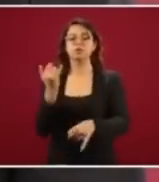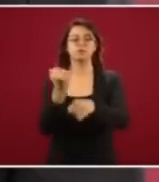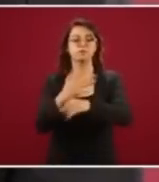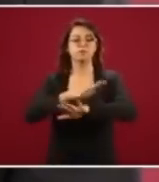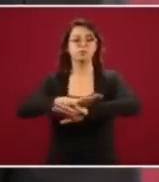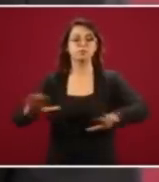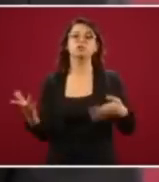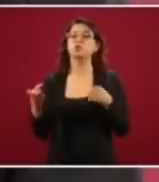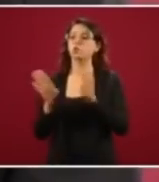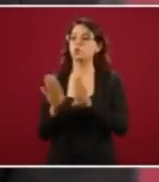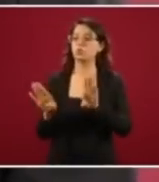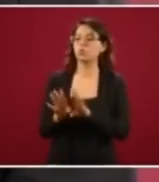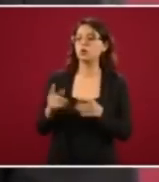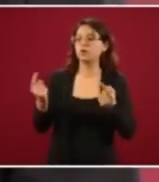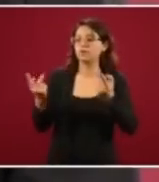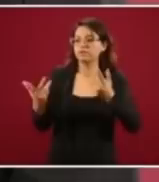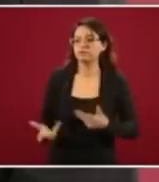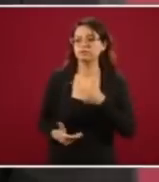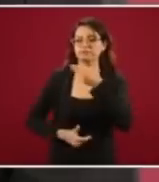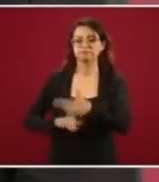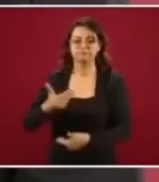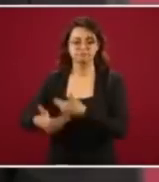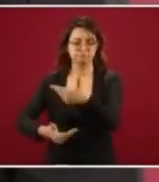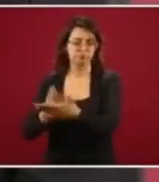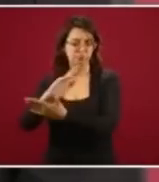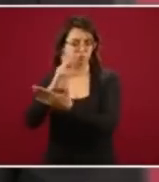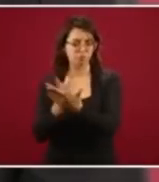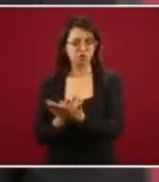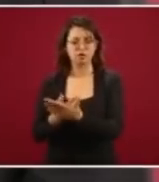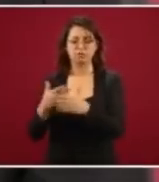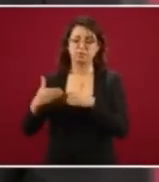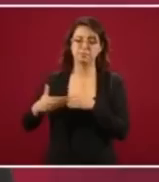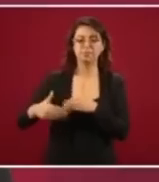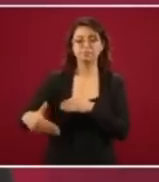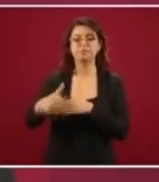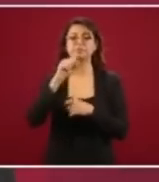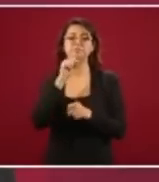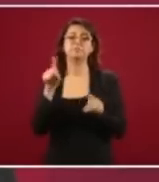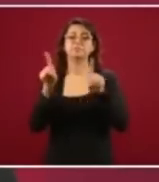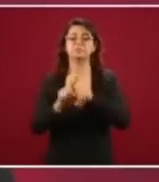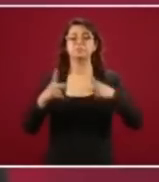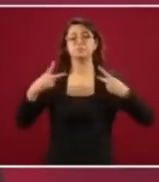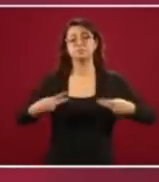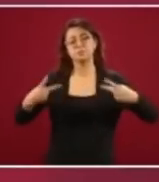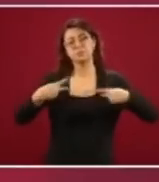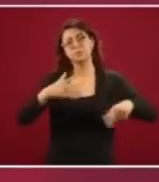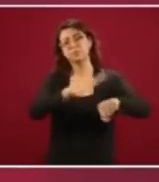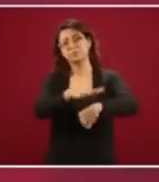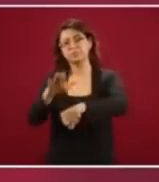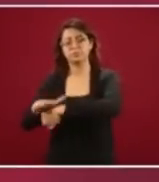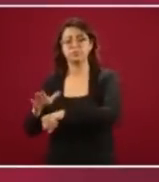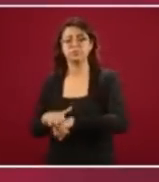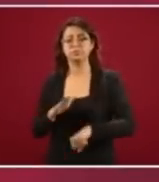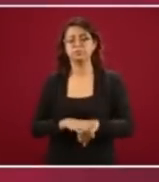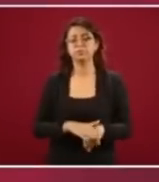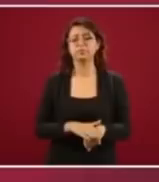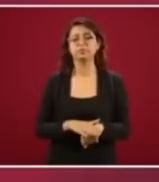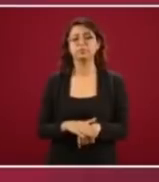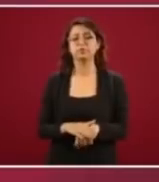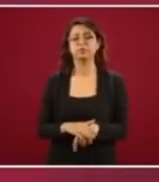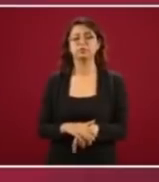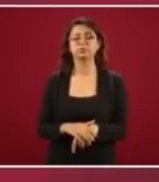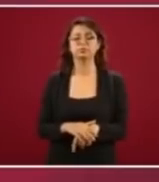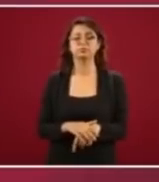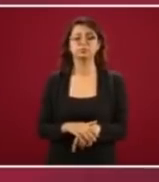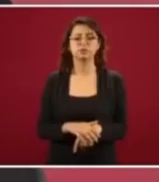informe cómo va el programa y decirle también a la gente, en este caso son